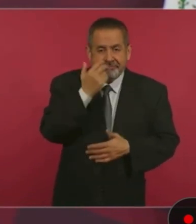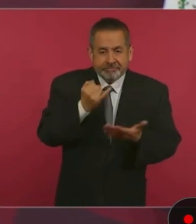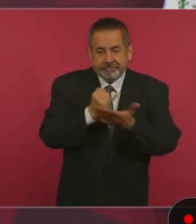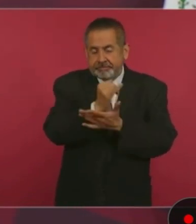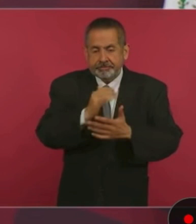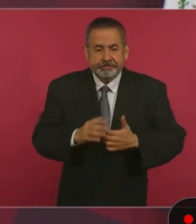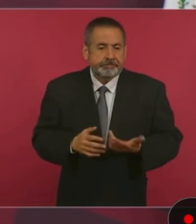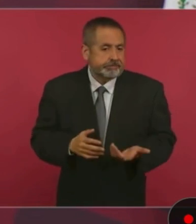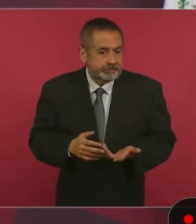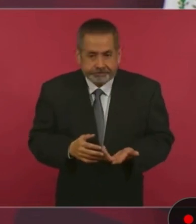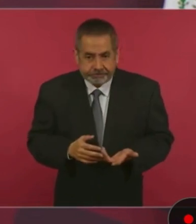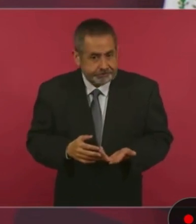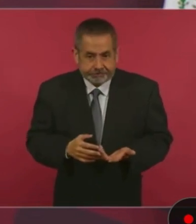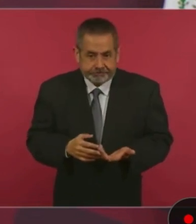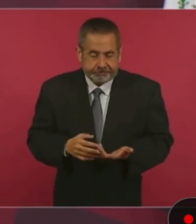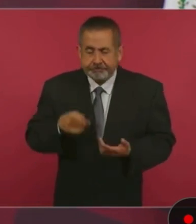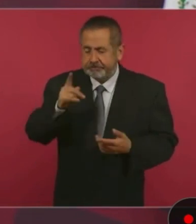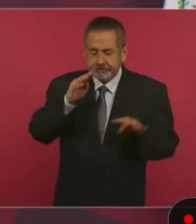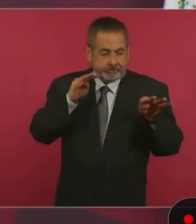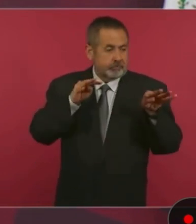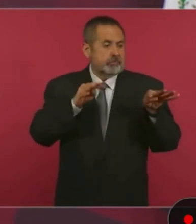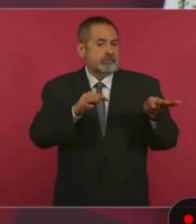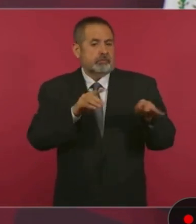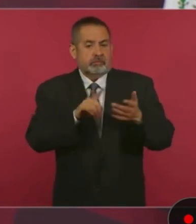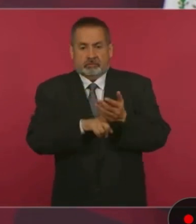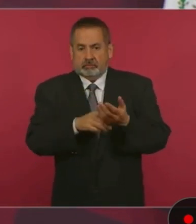Pero como era un asunto tan